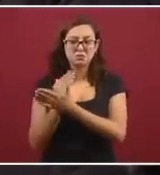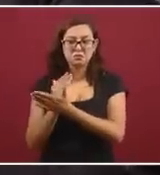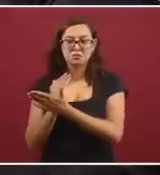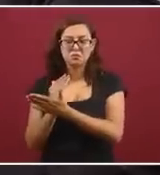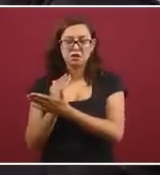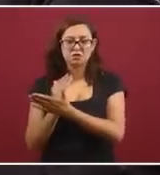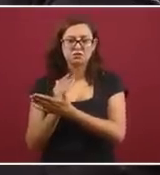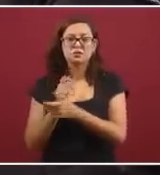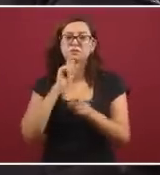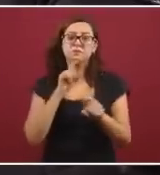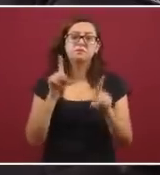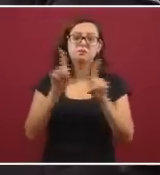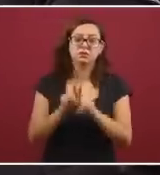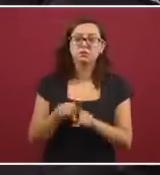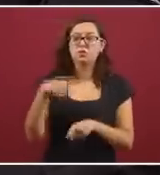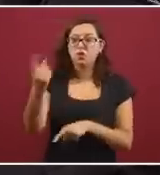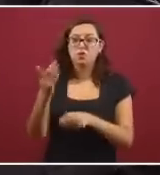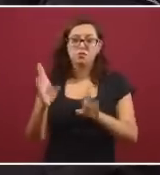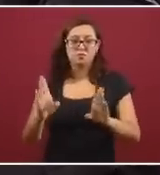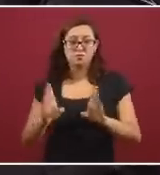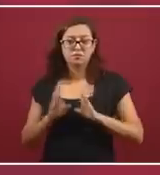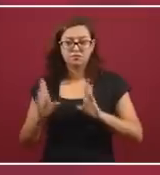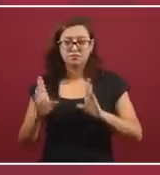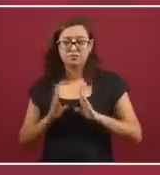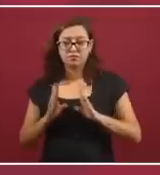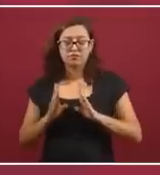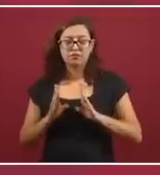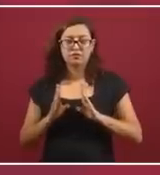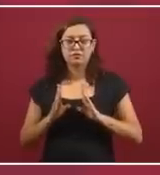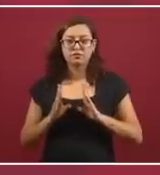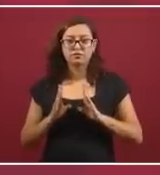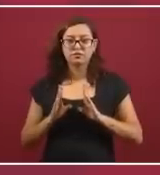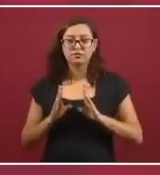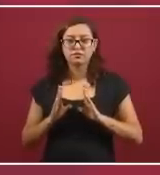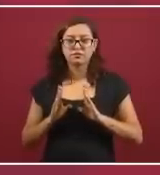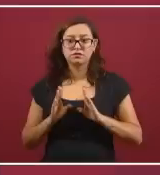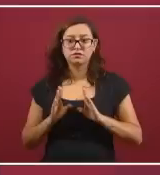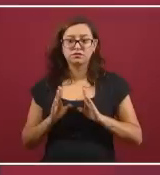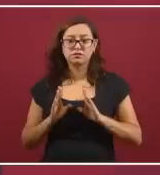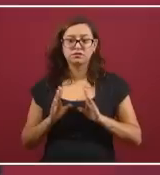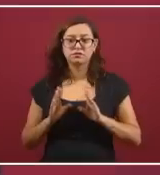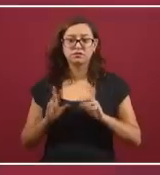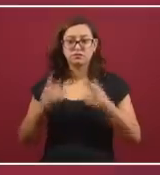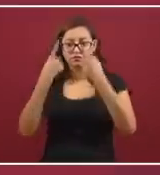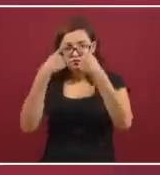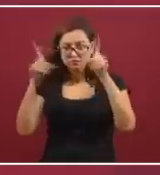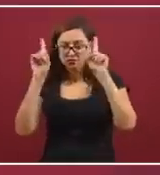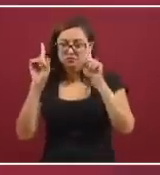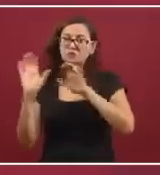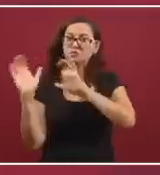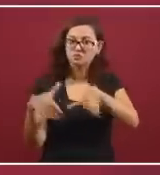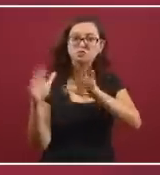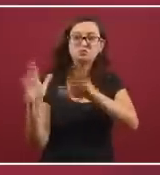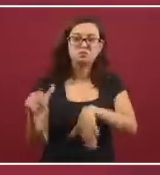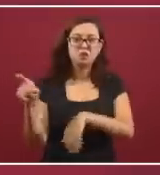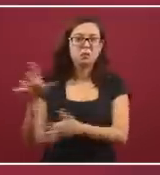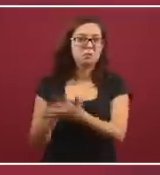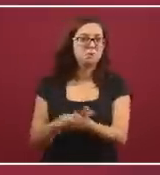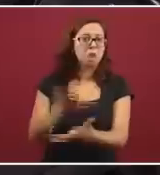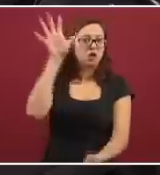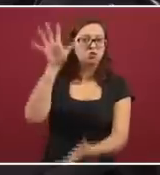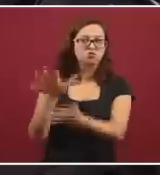porcentaje de ingreso a la guardia es mayor de los marinos es mayor